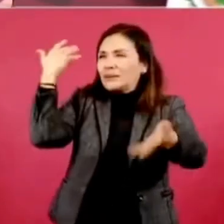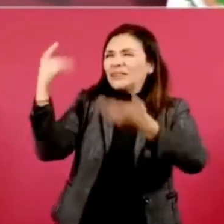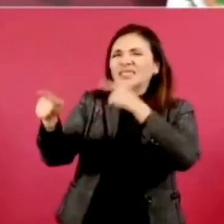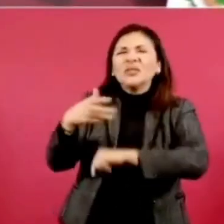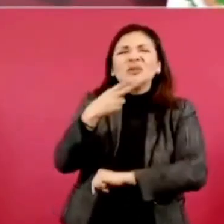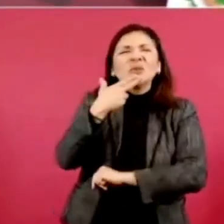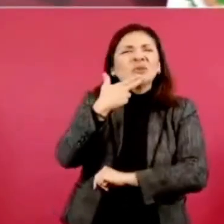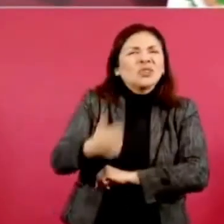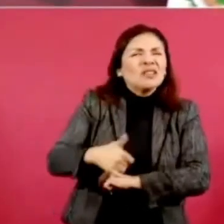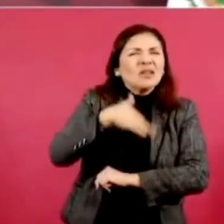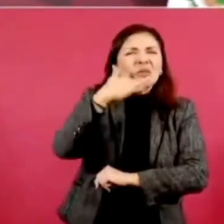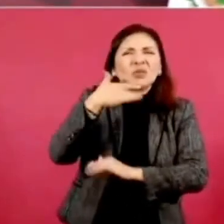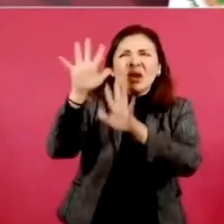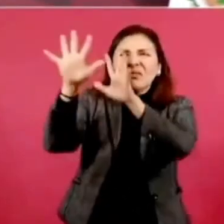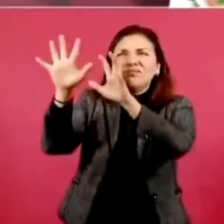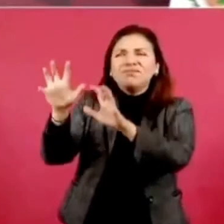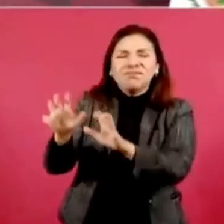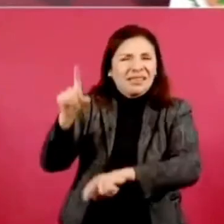putrefacto.